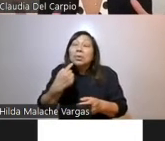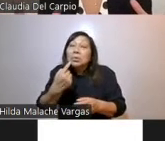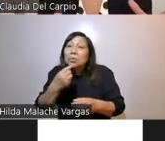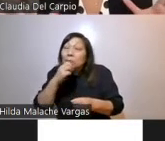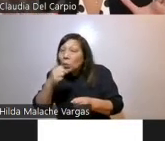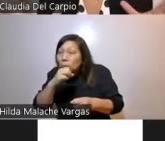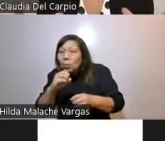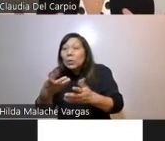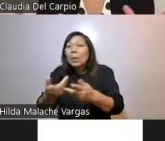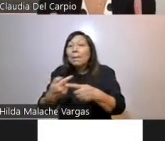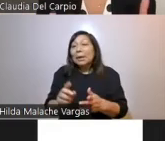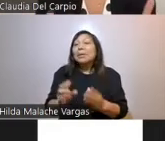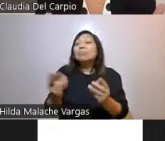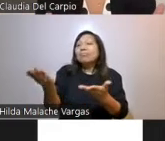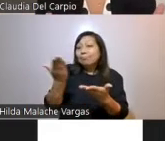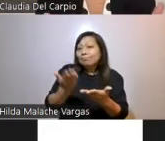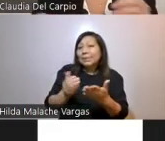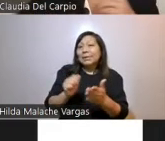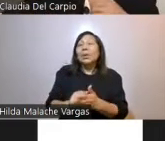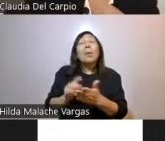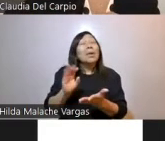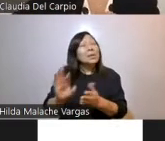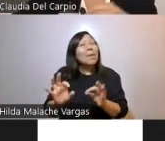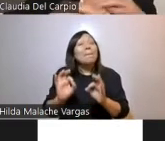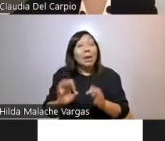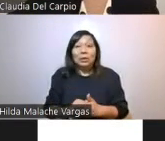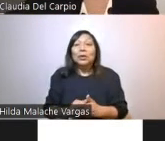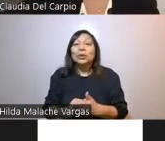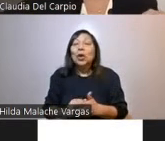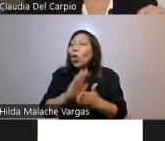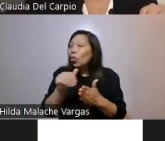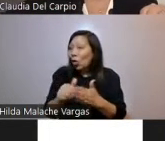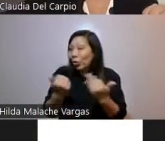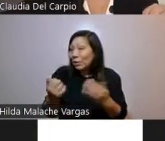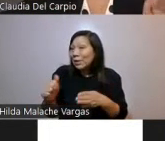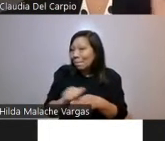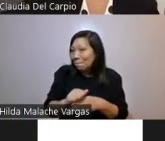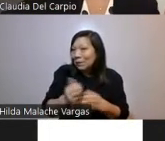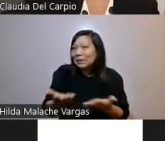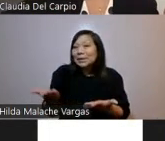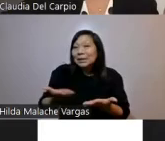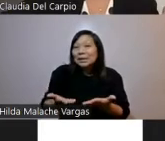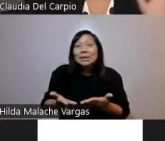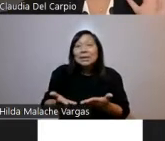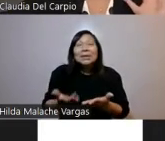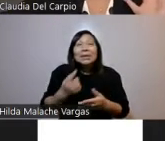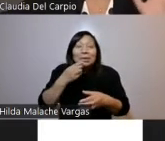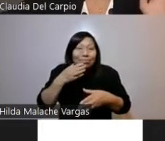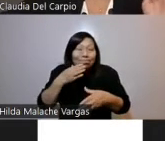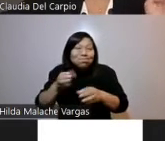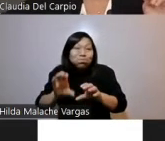práctica sexual viene con riesgos. De todas estas prácticas, el sexo anal es la